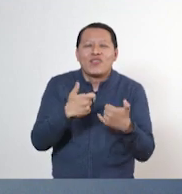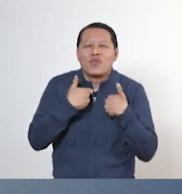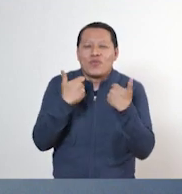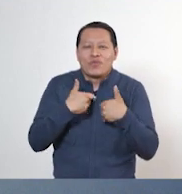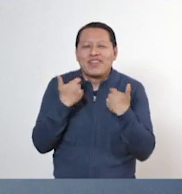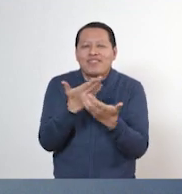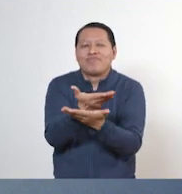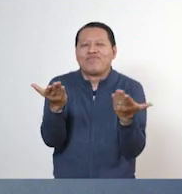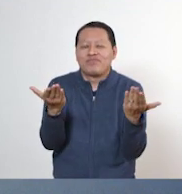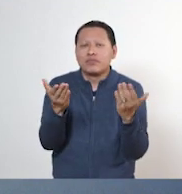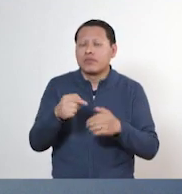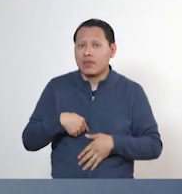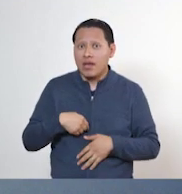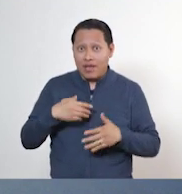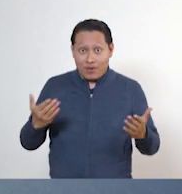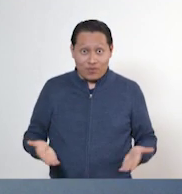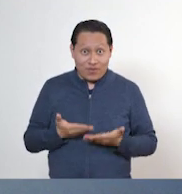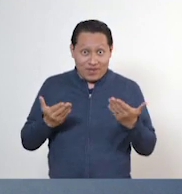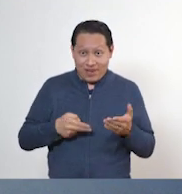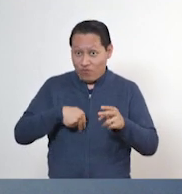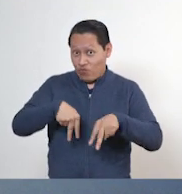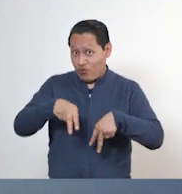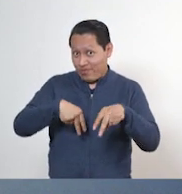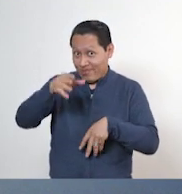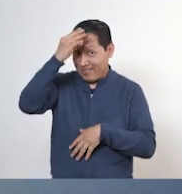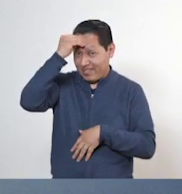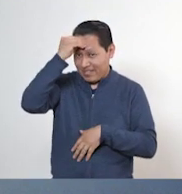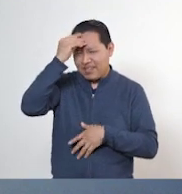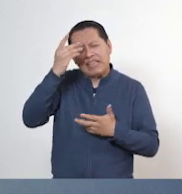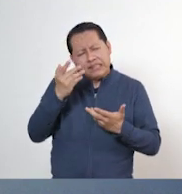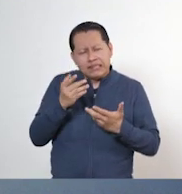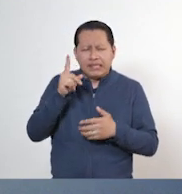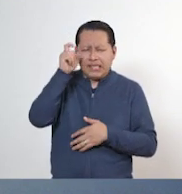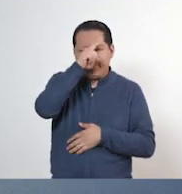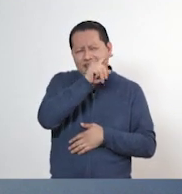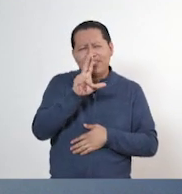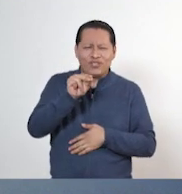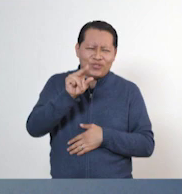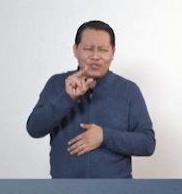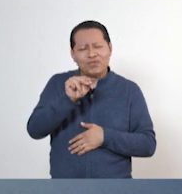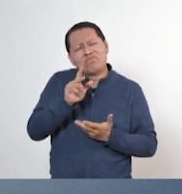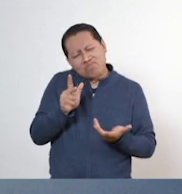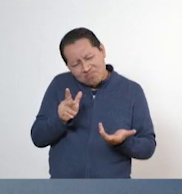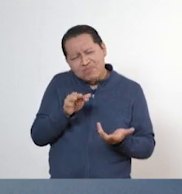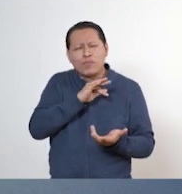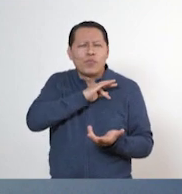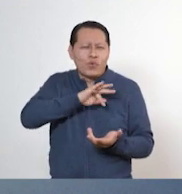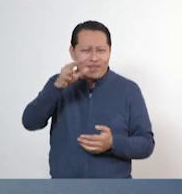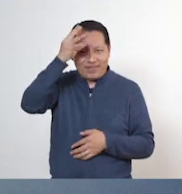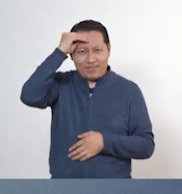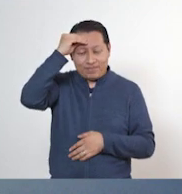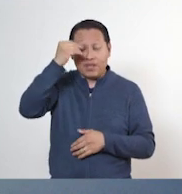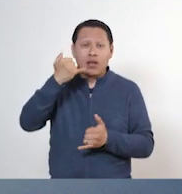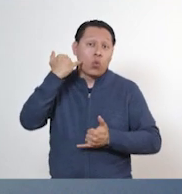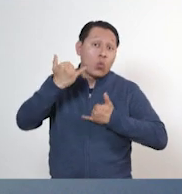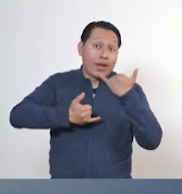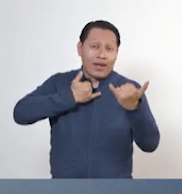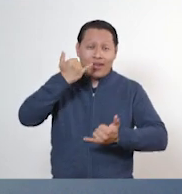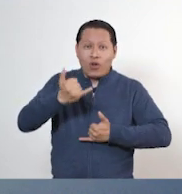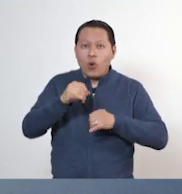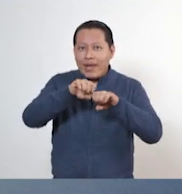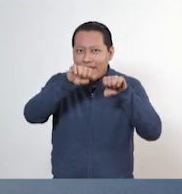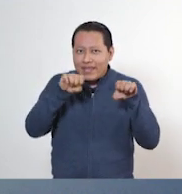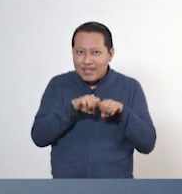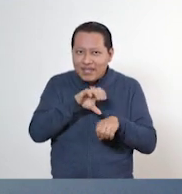adolescentes? Se aprendieron el baile del fútbol, digo, no estaba muy complicado, y ahora pueden hacerlo cuando jueguen o cuando vean a su